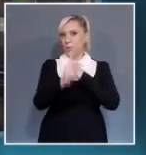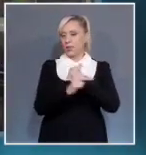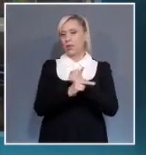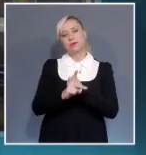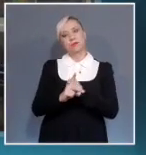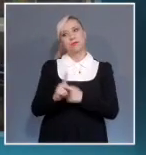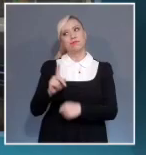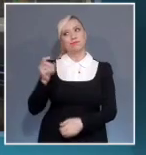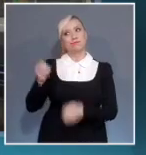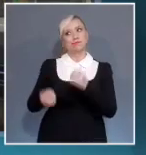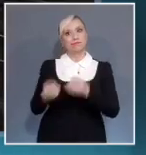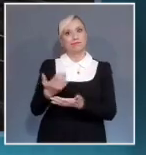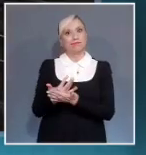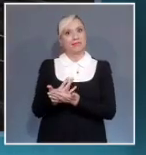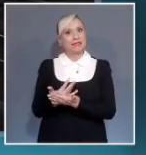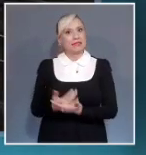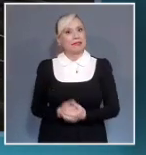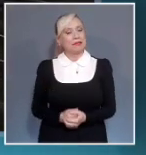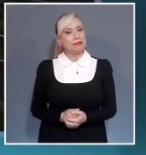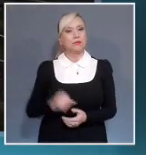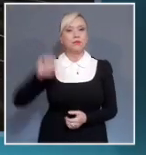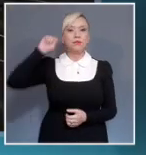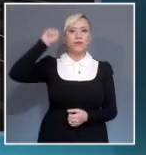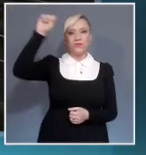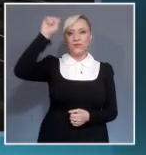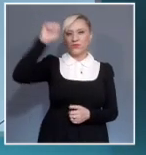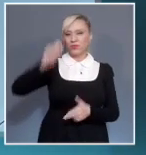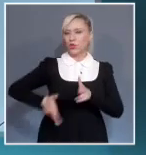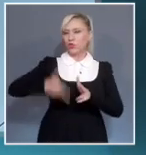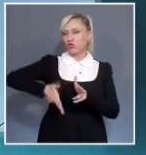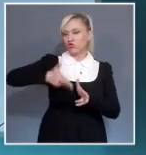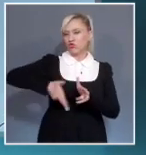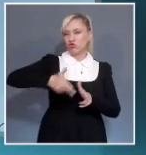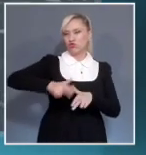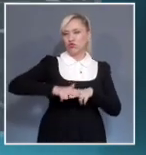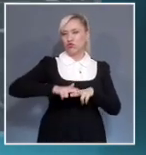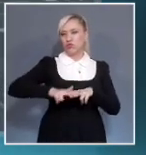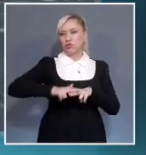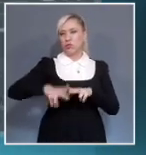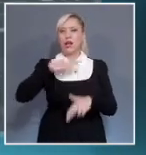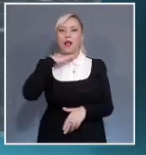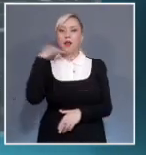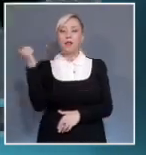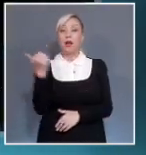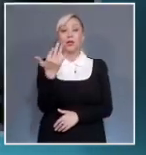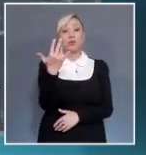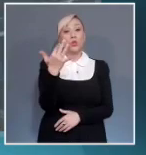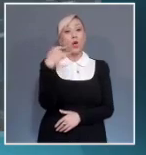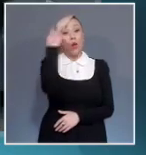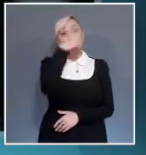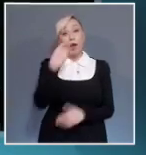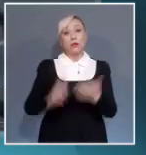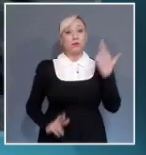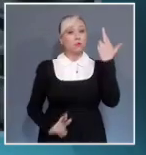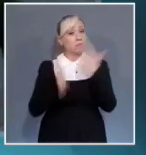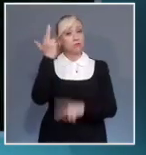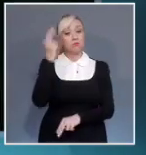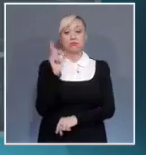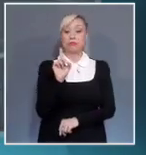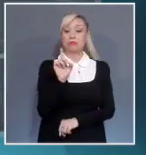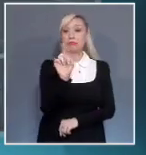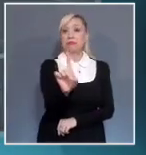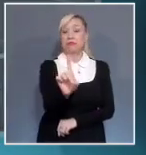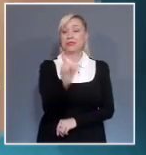El Sindicato Ferroviario de Transportes alemán convocó a una huelga de 50 horas a partir del próximo domingo. Los representantes del